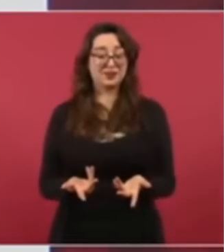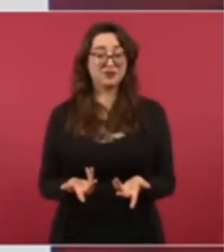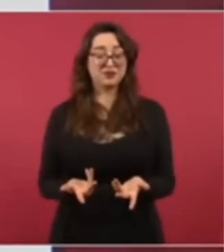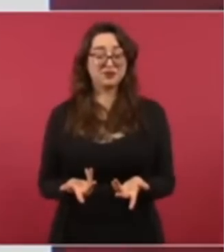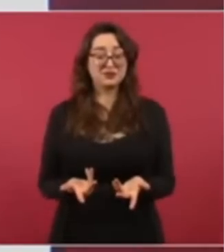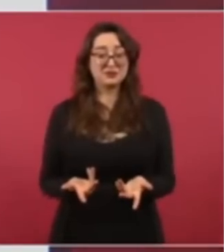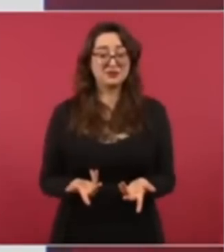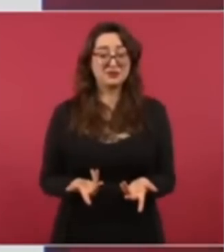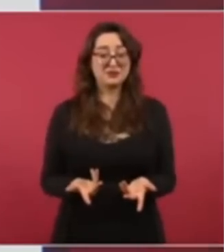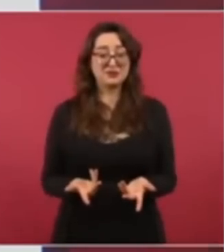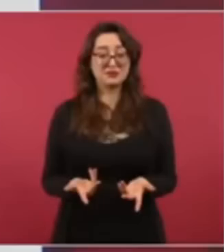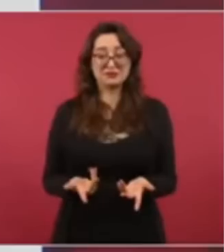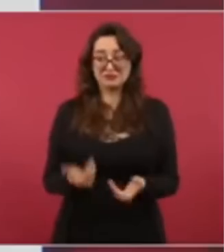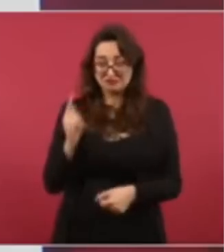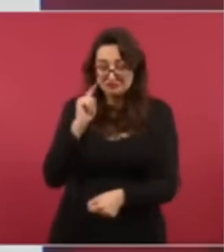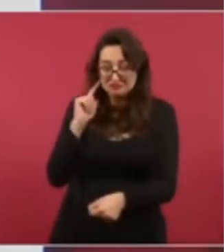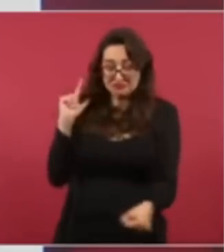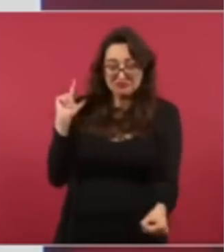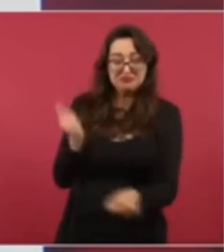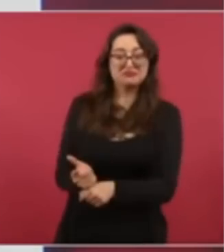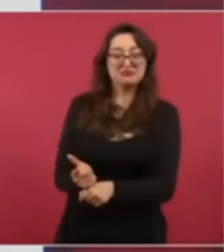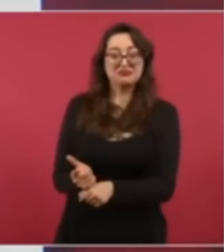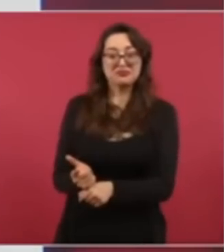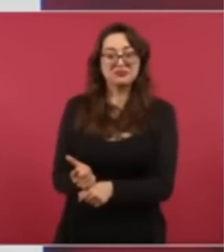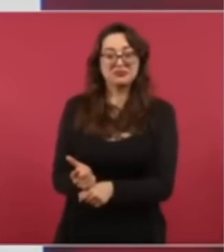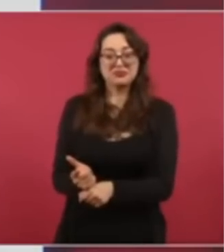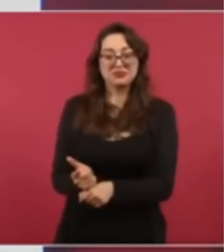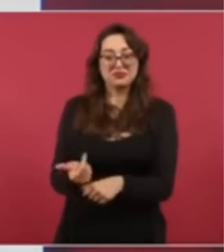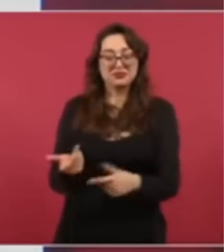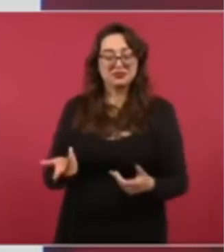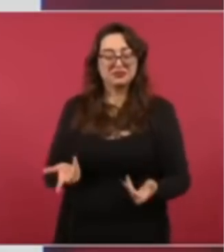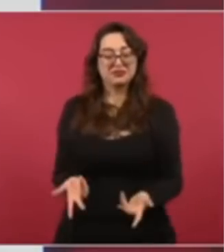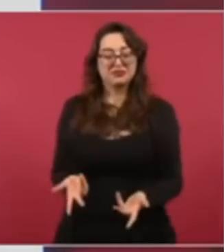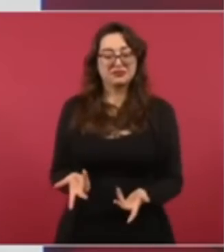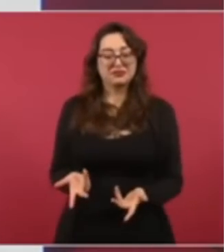la delincuencia organizada de México, con narcotraficantes, pues.